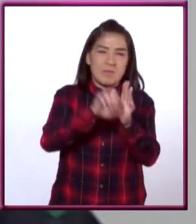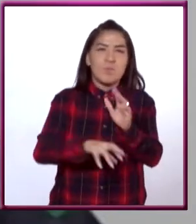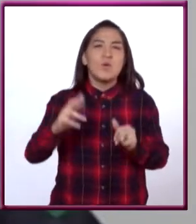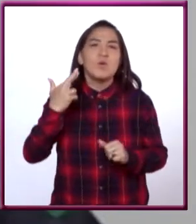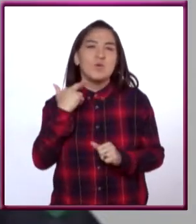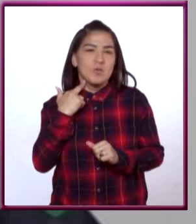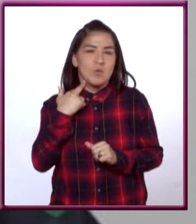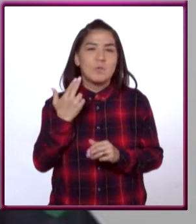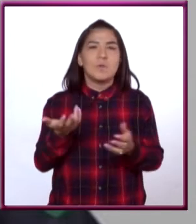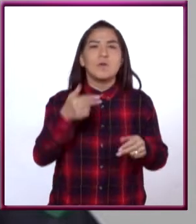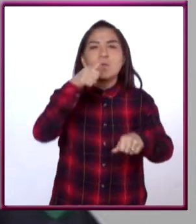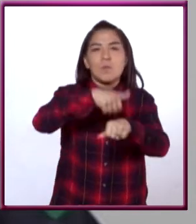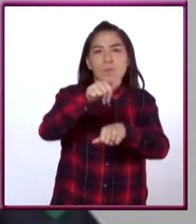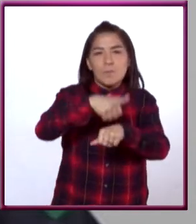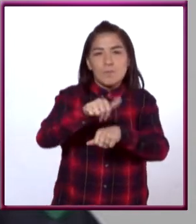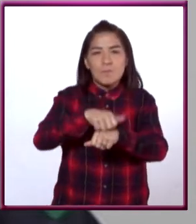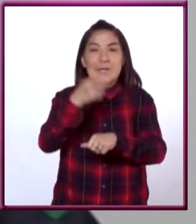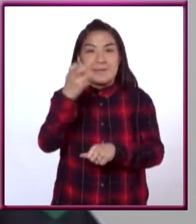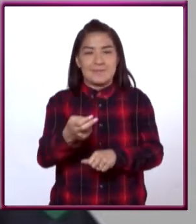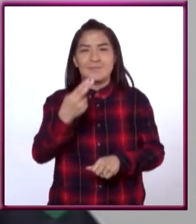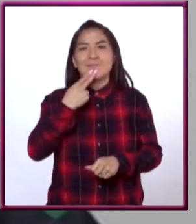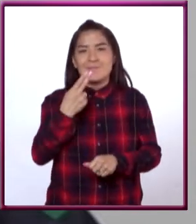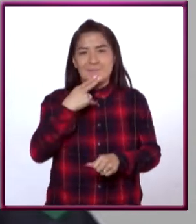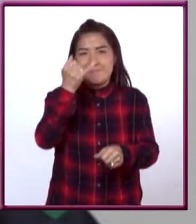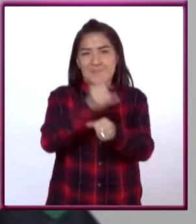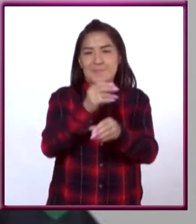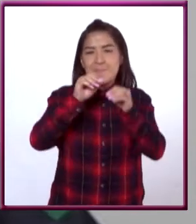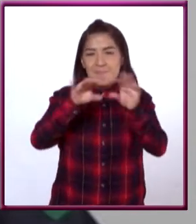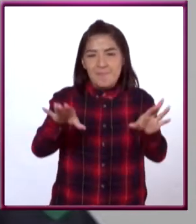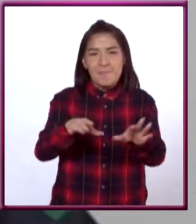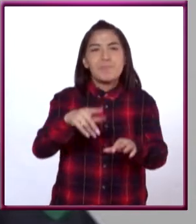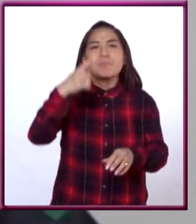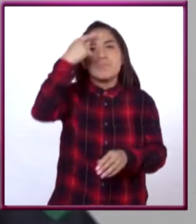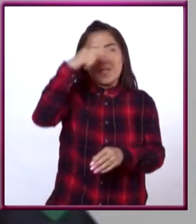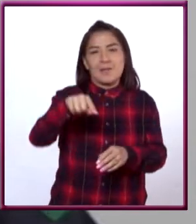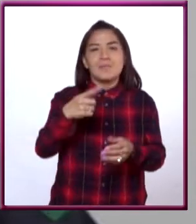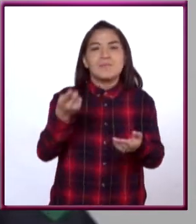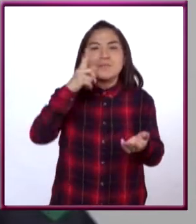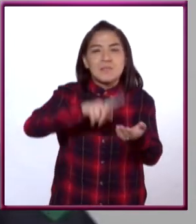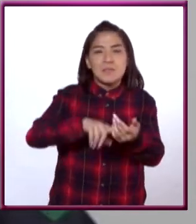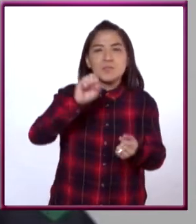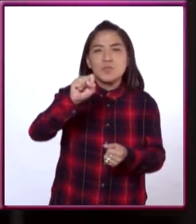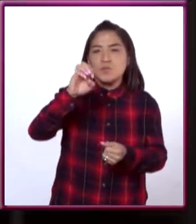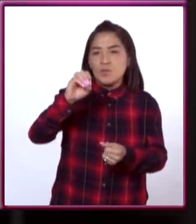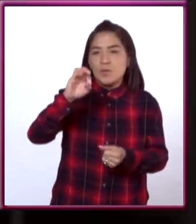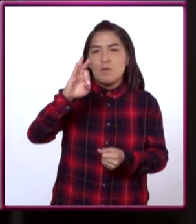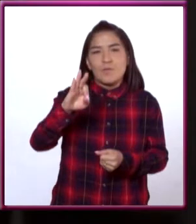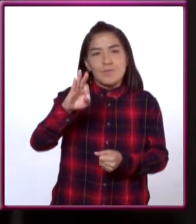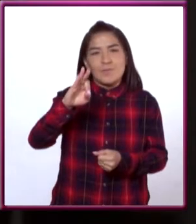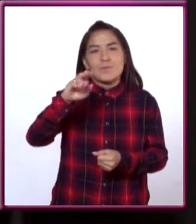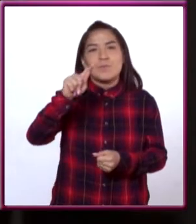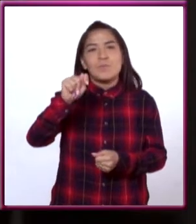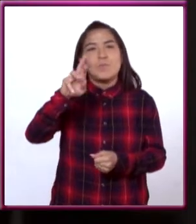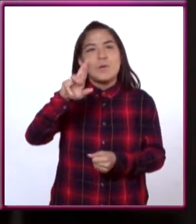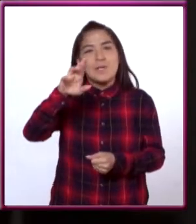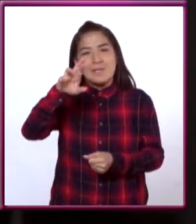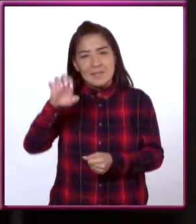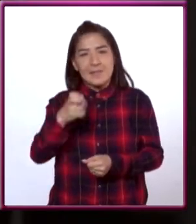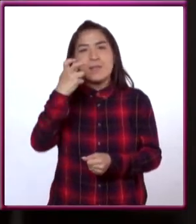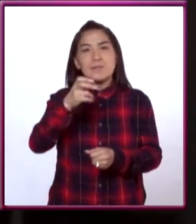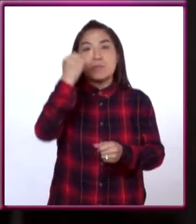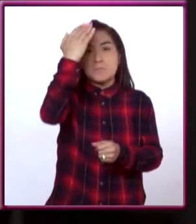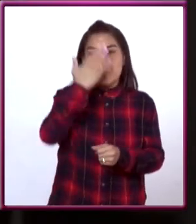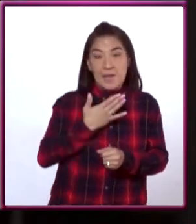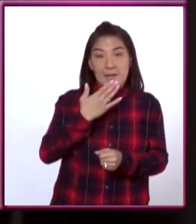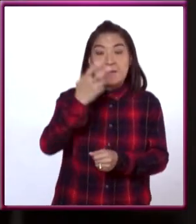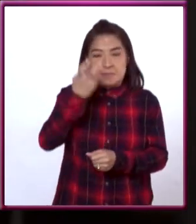robot o alguna máquina de control numérico utiliza esta información que se genera a través de software, de imágenes tridimensionales, y a